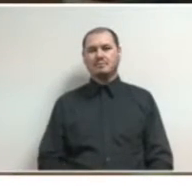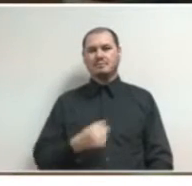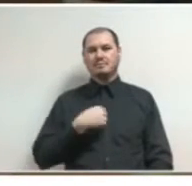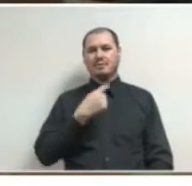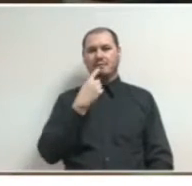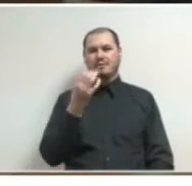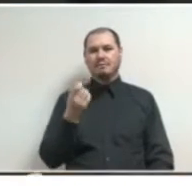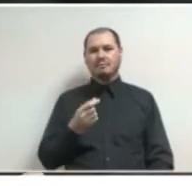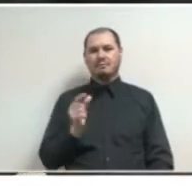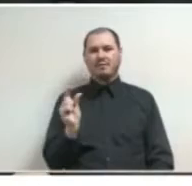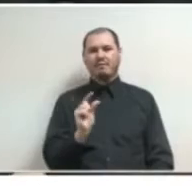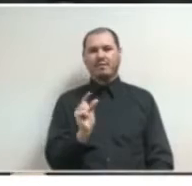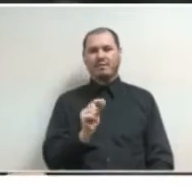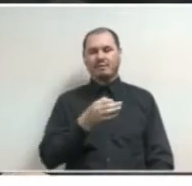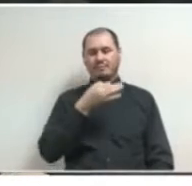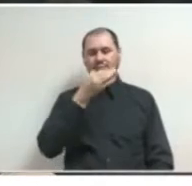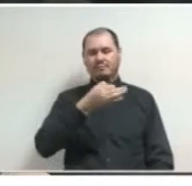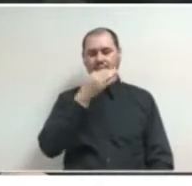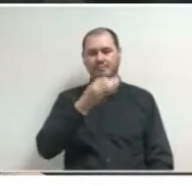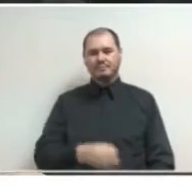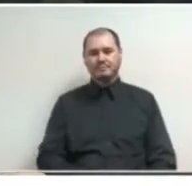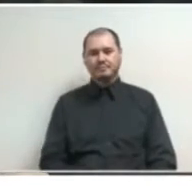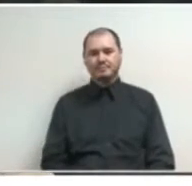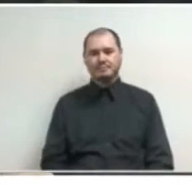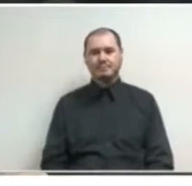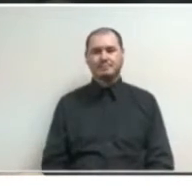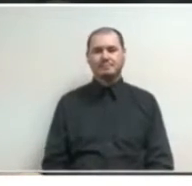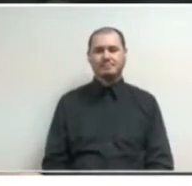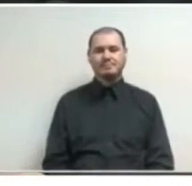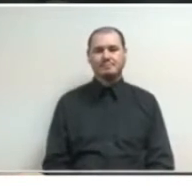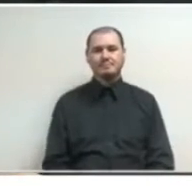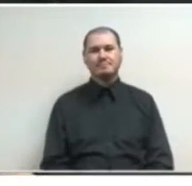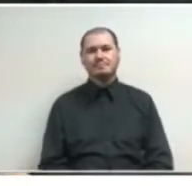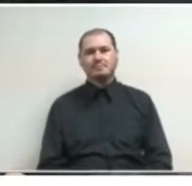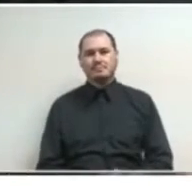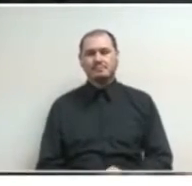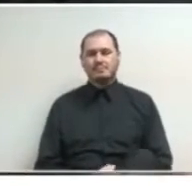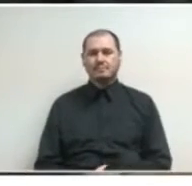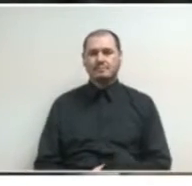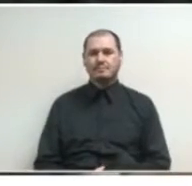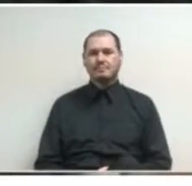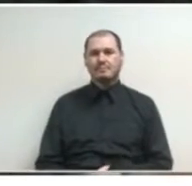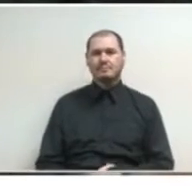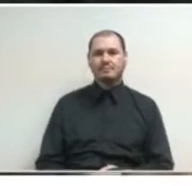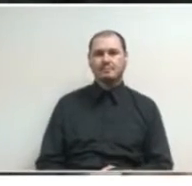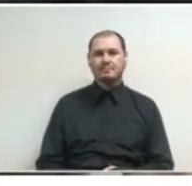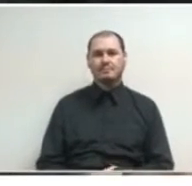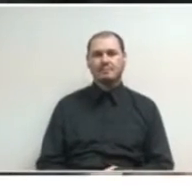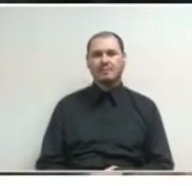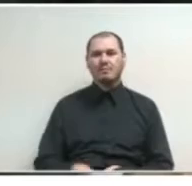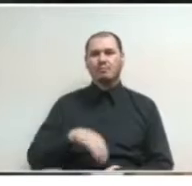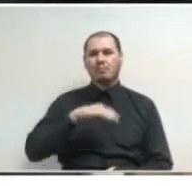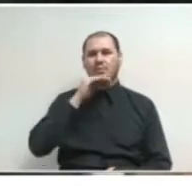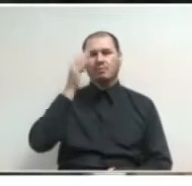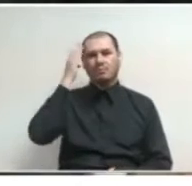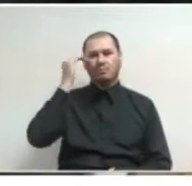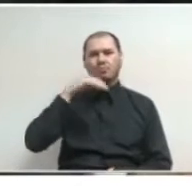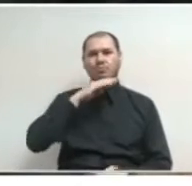más. Dado que últimamente han habido varios reclamos. Ah, ya digo,